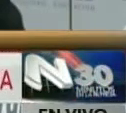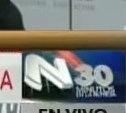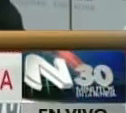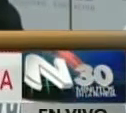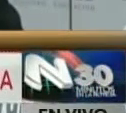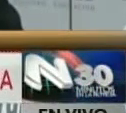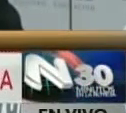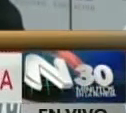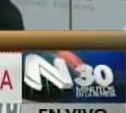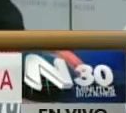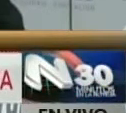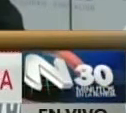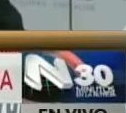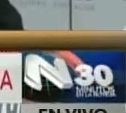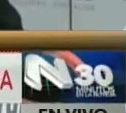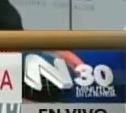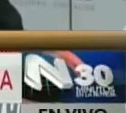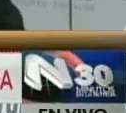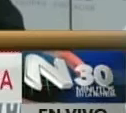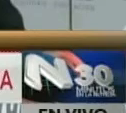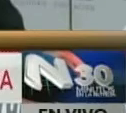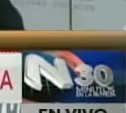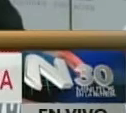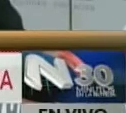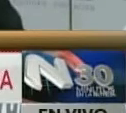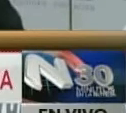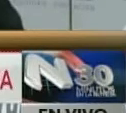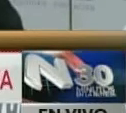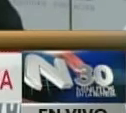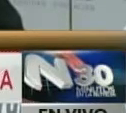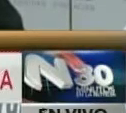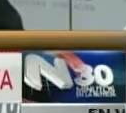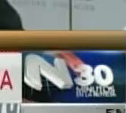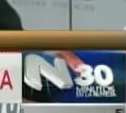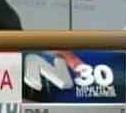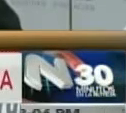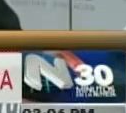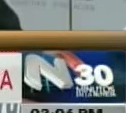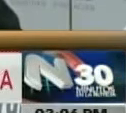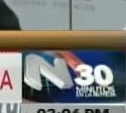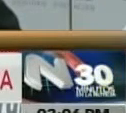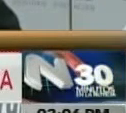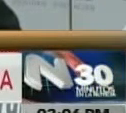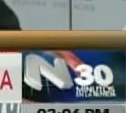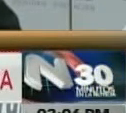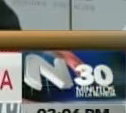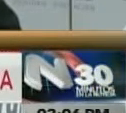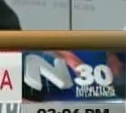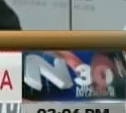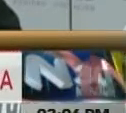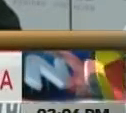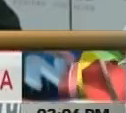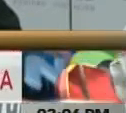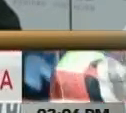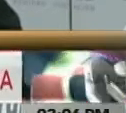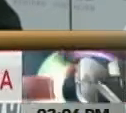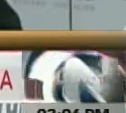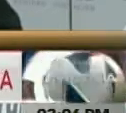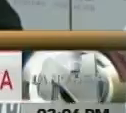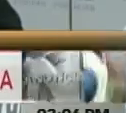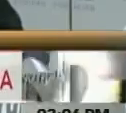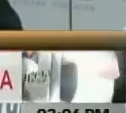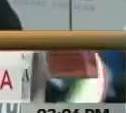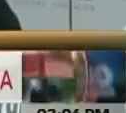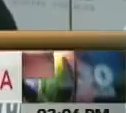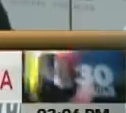en eso y yo pensaría, me atrevo a decir, doctor de la Calle, que en no mucho tiempo debería ser posible tener un anuncio